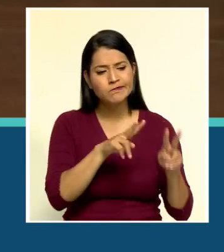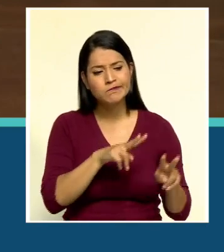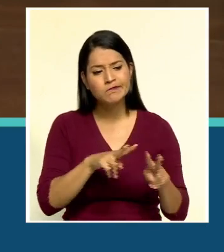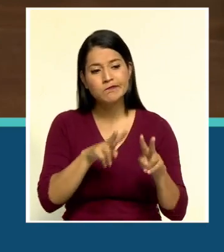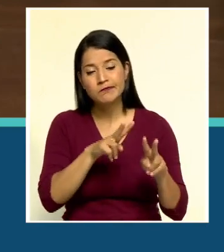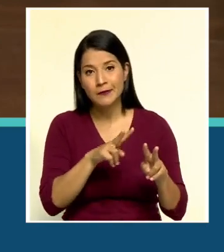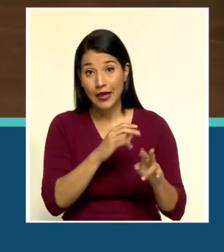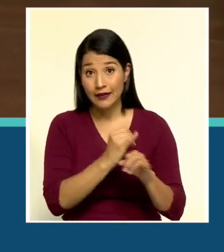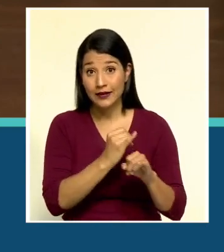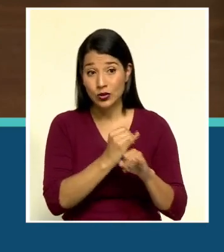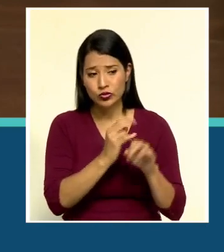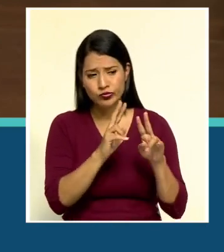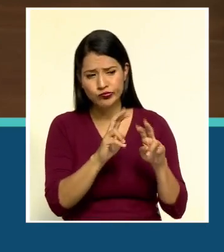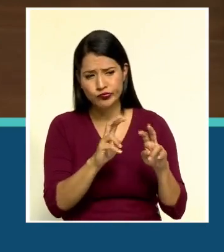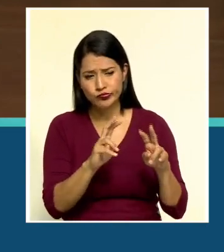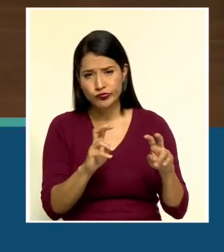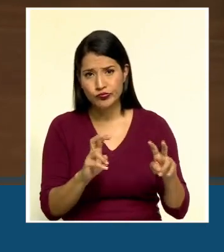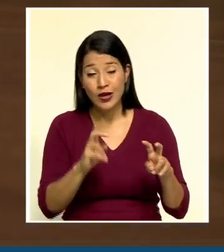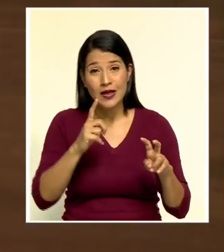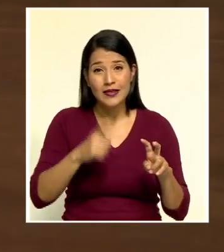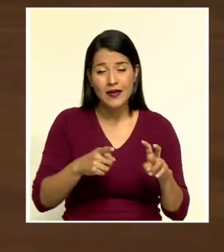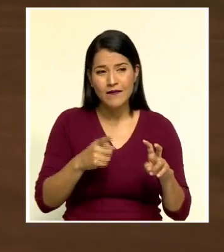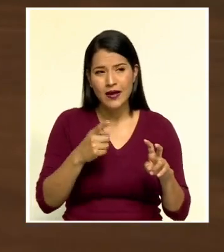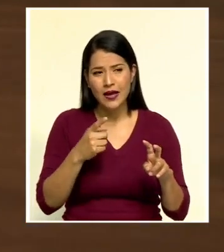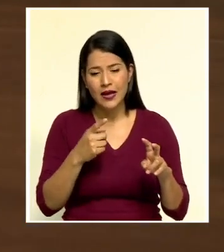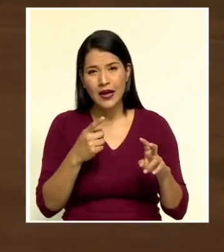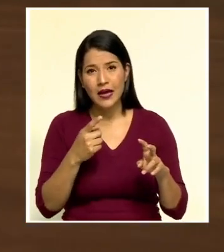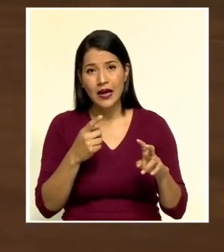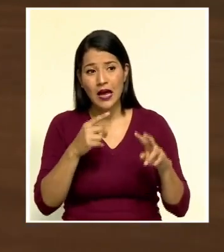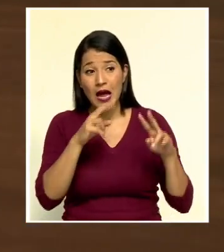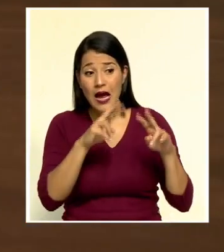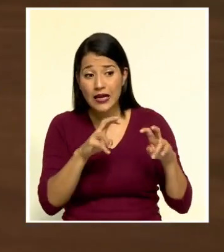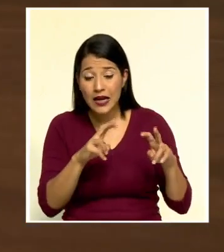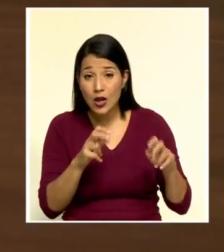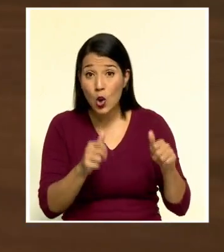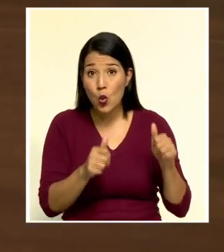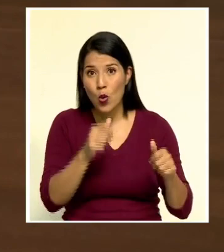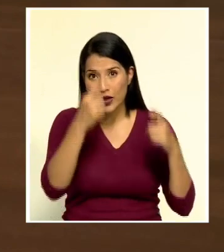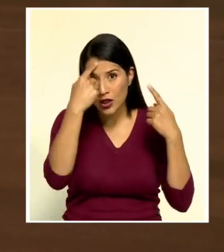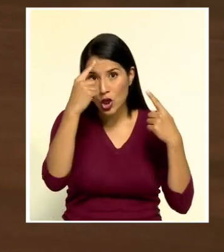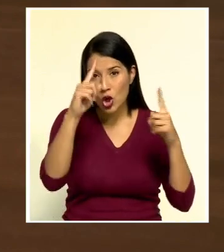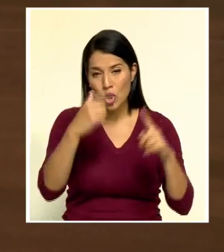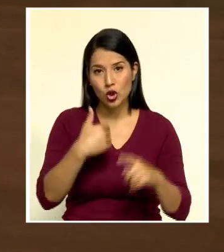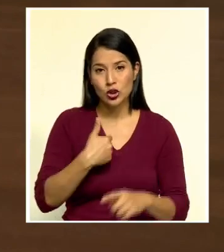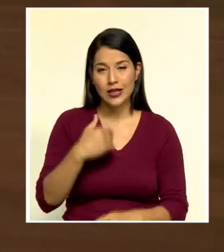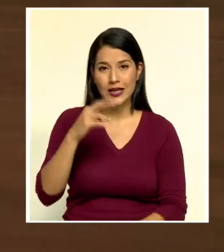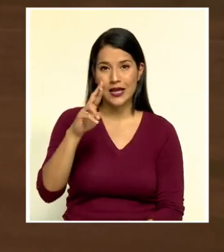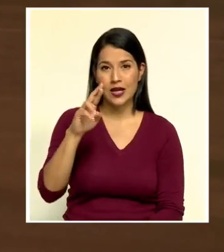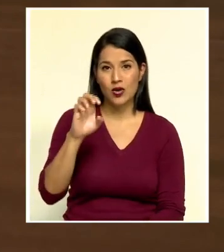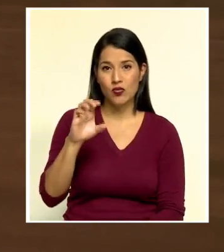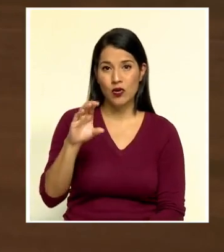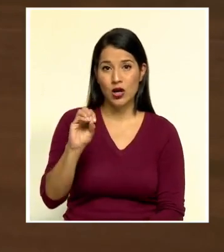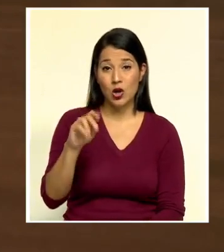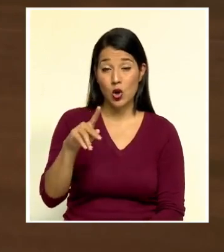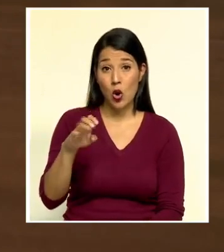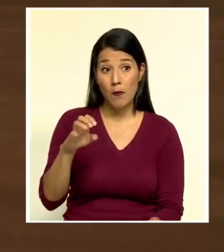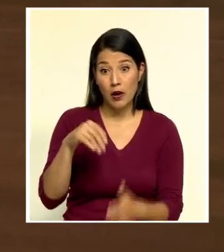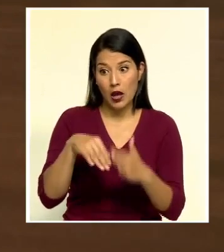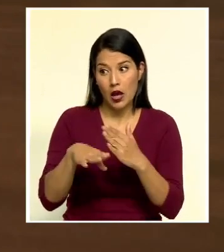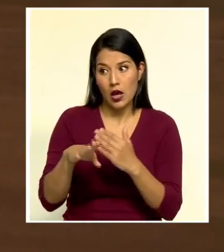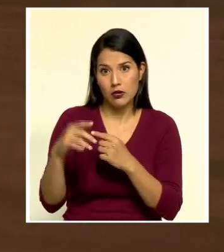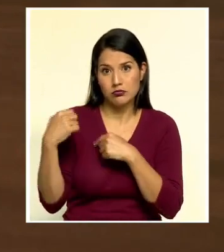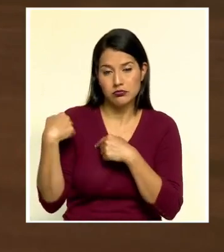estudiar cuáles han sido sus resultados en los últimos tiempos